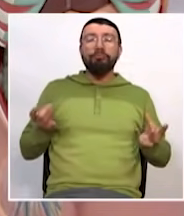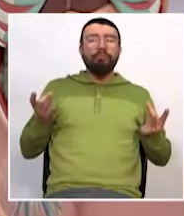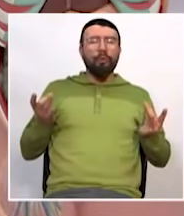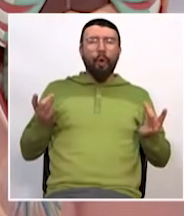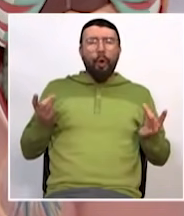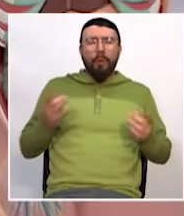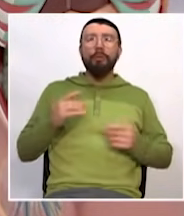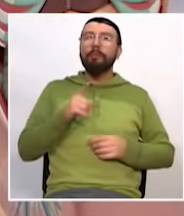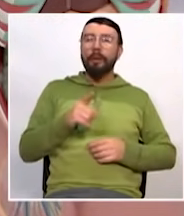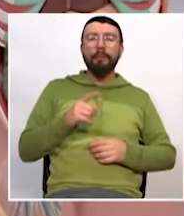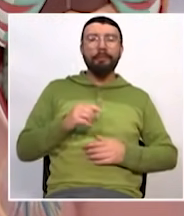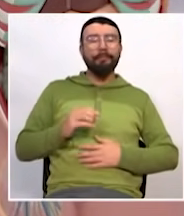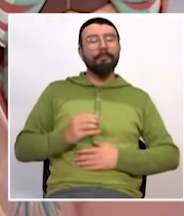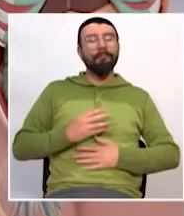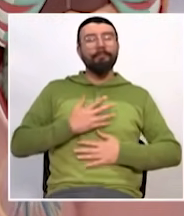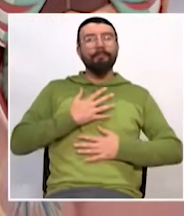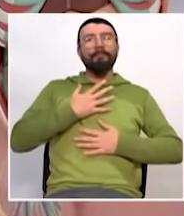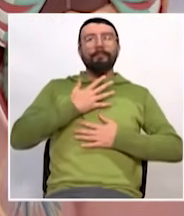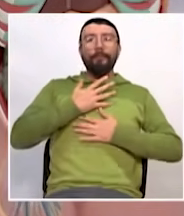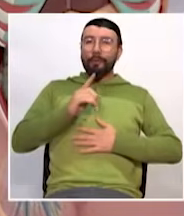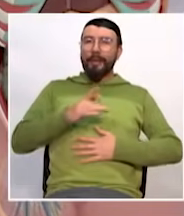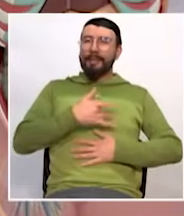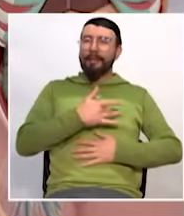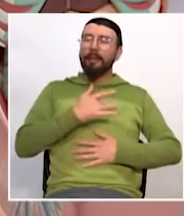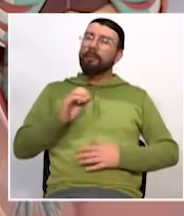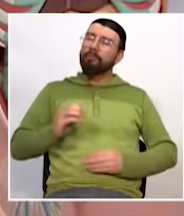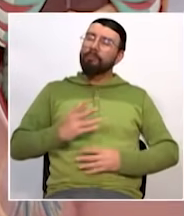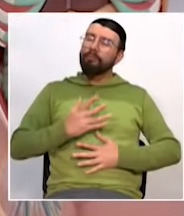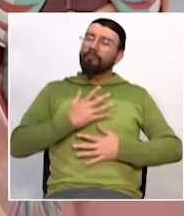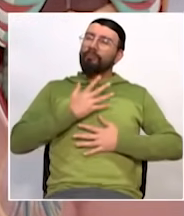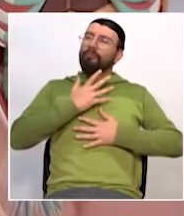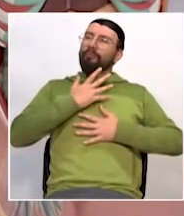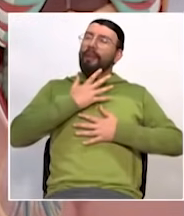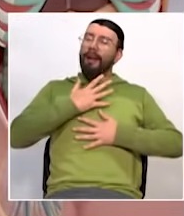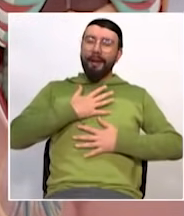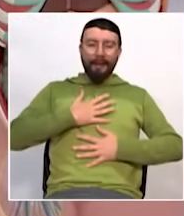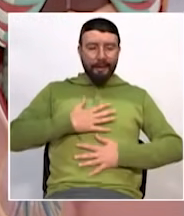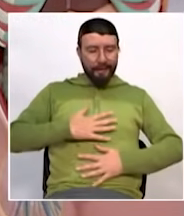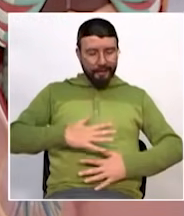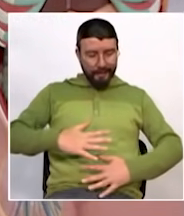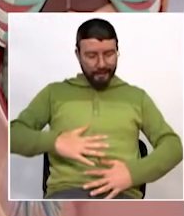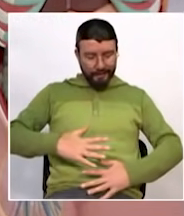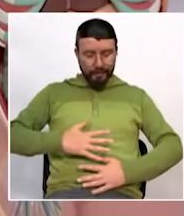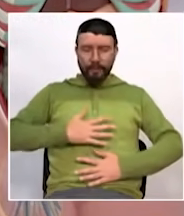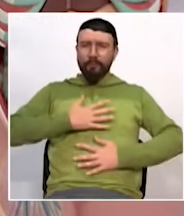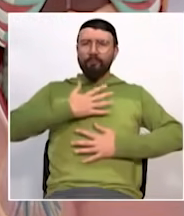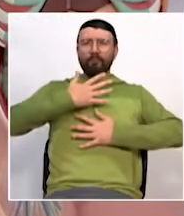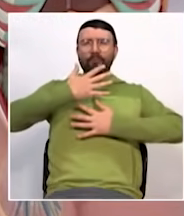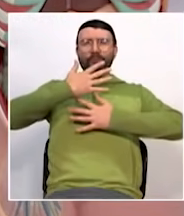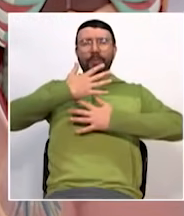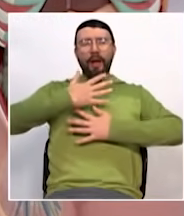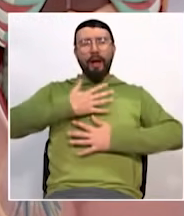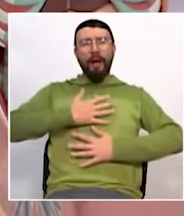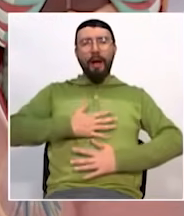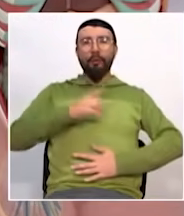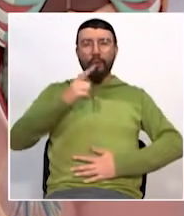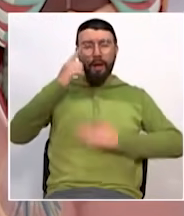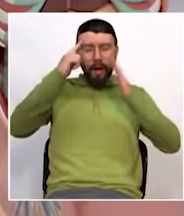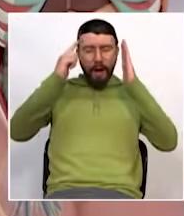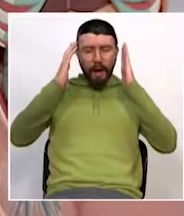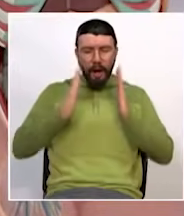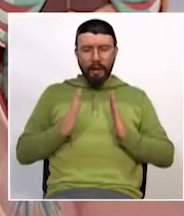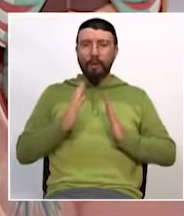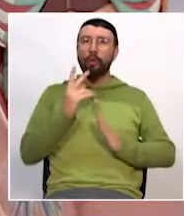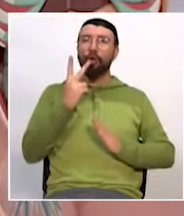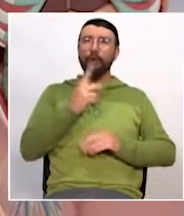perciba los suaves movimientos que se producen en su pecho y en su estómago mientras respira si usted se concentra dos minutos